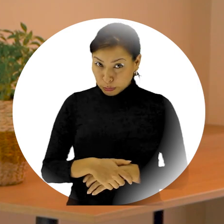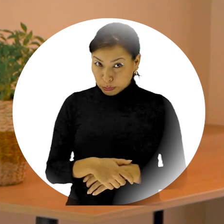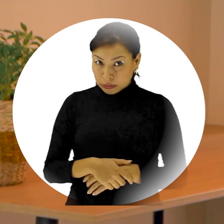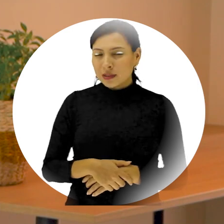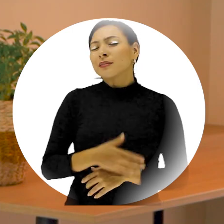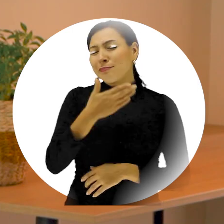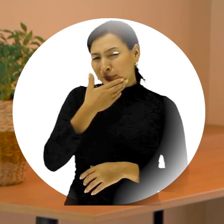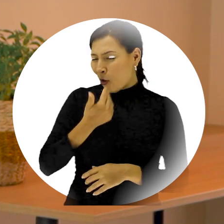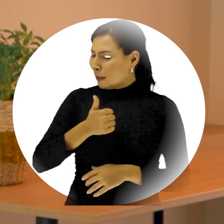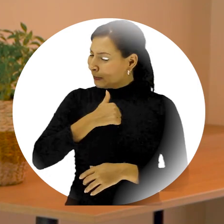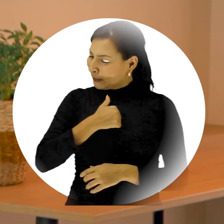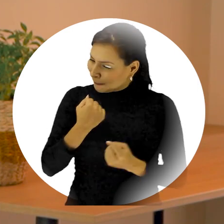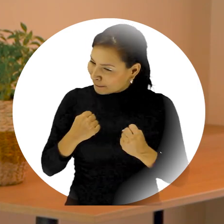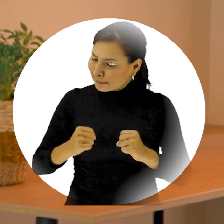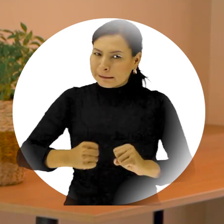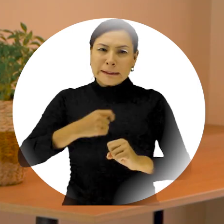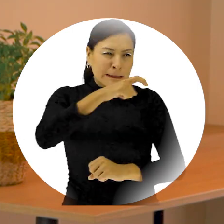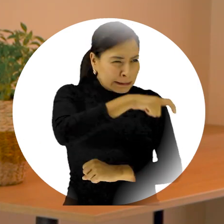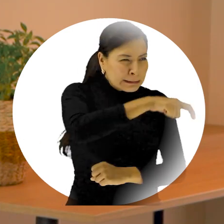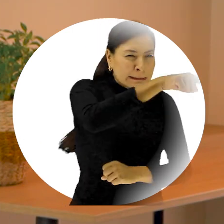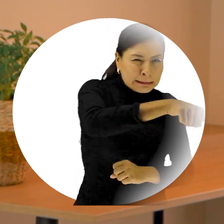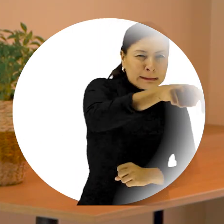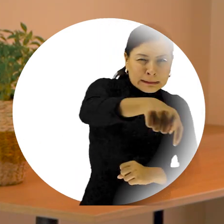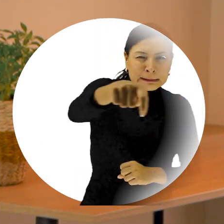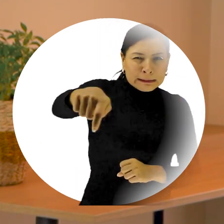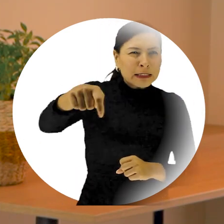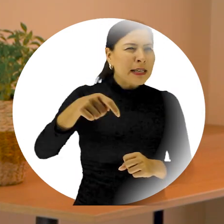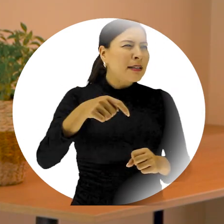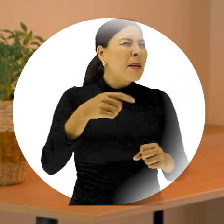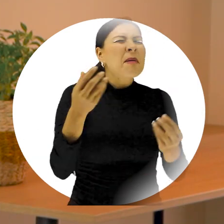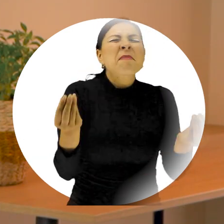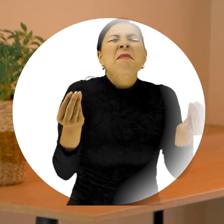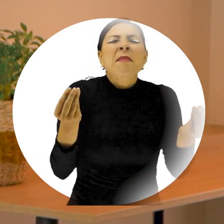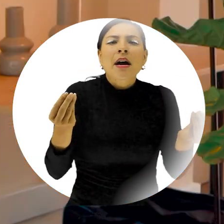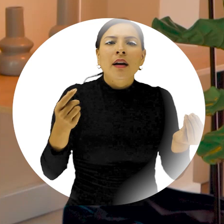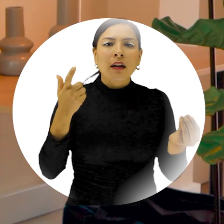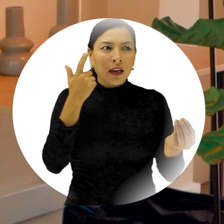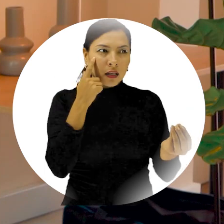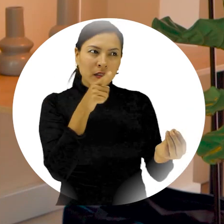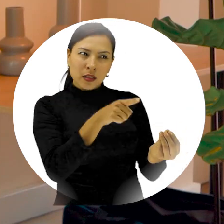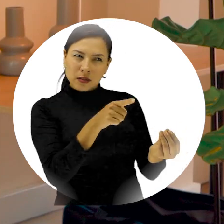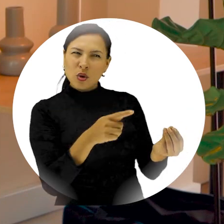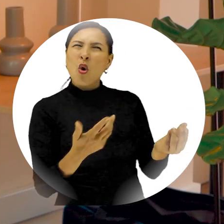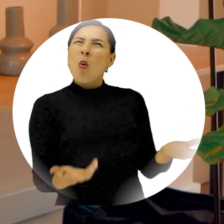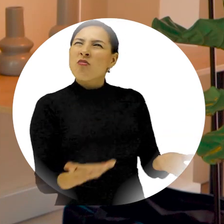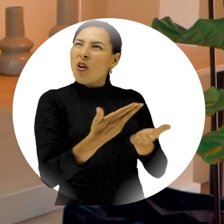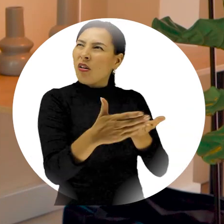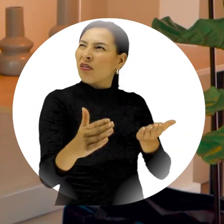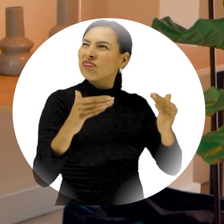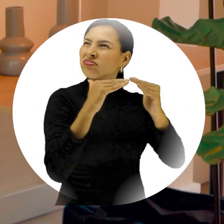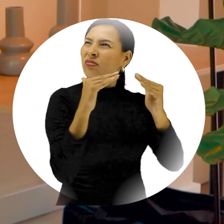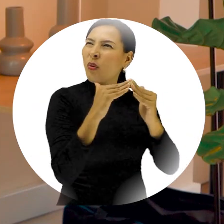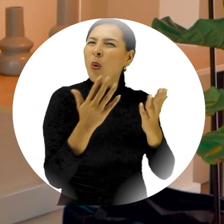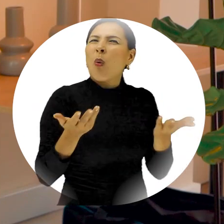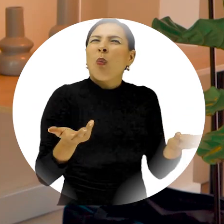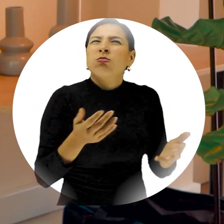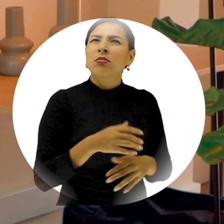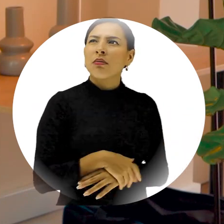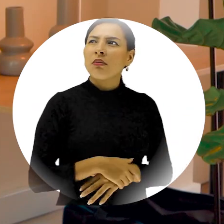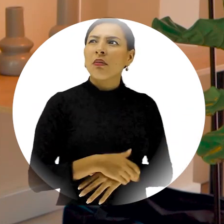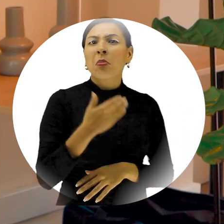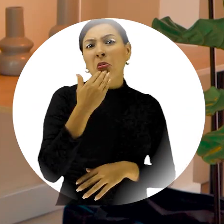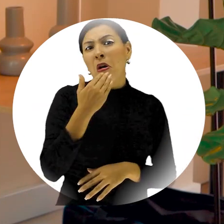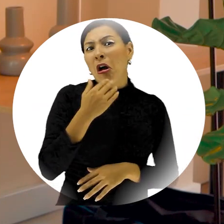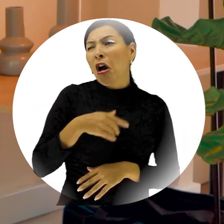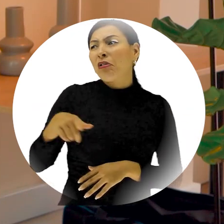una sola razón y es que queríamos conocer como cuál es todo ese proceso para comprar la propiedad, de cabe resaltar que uno puede como delegarle eso a una